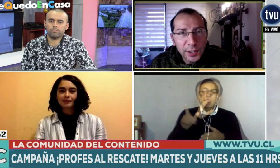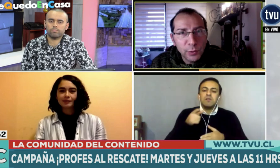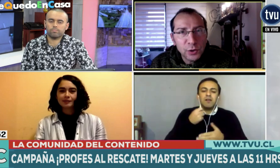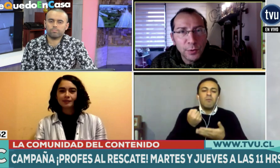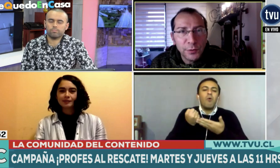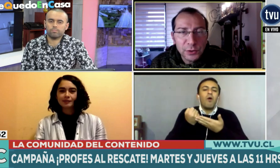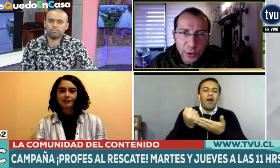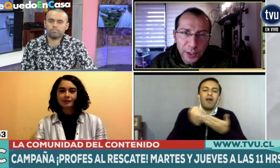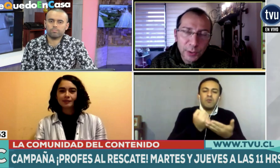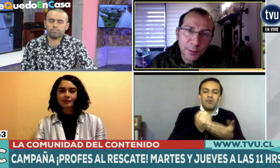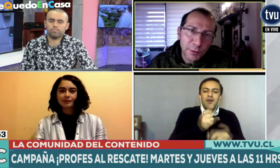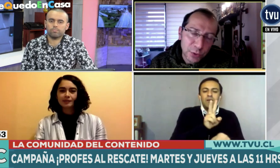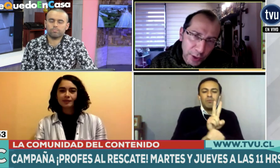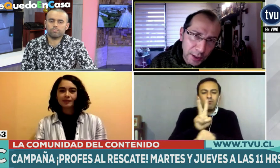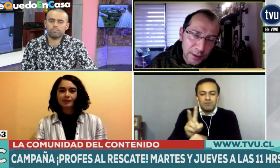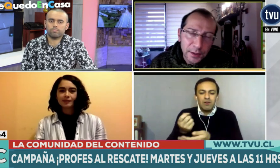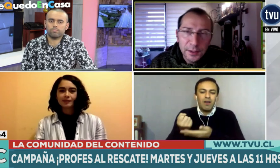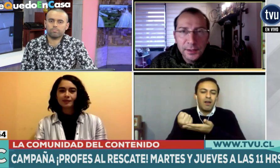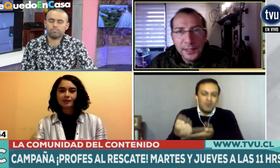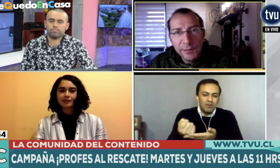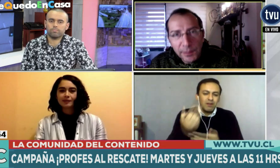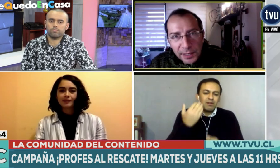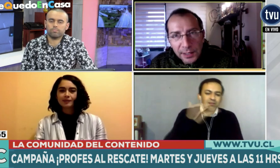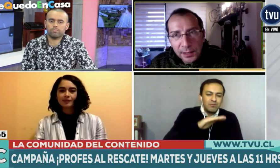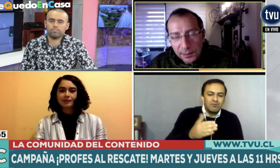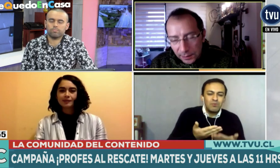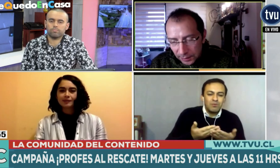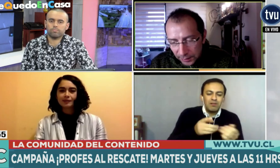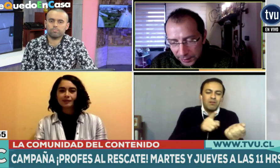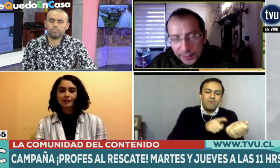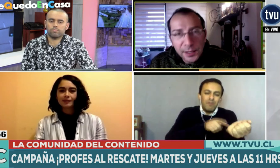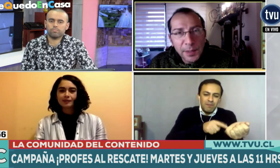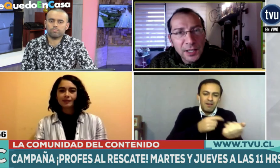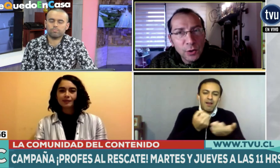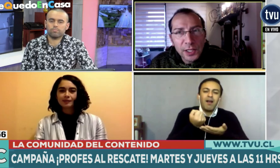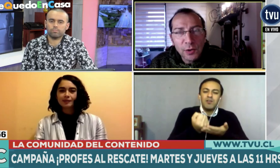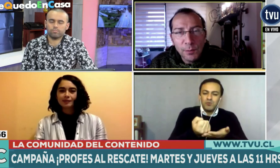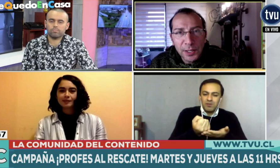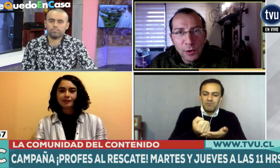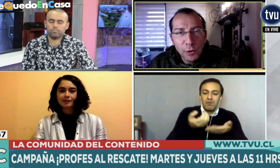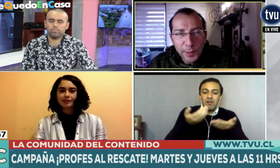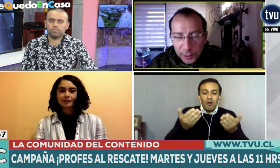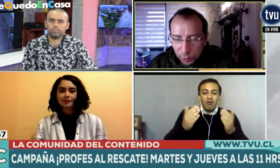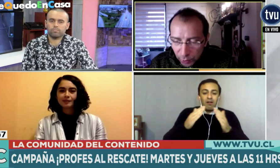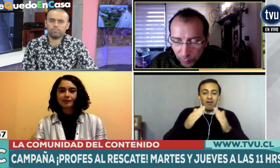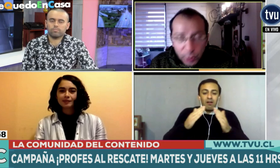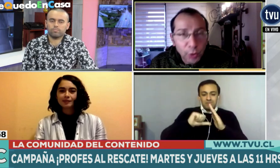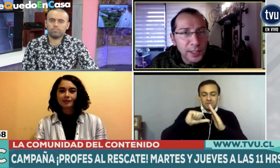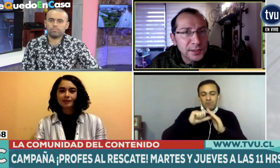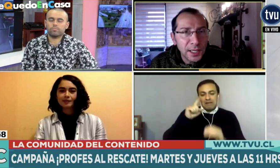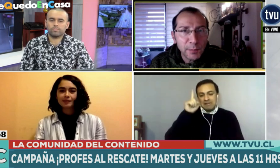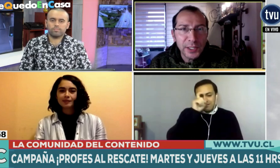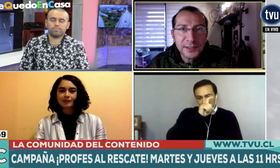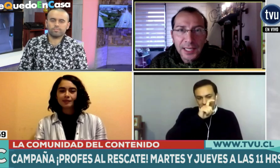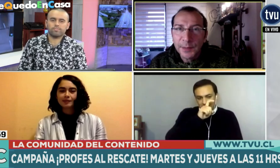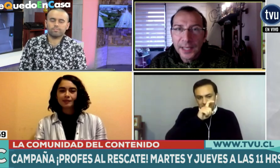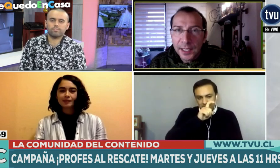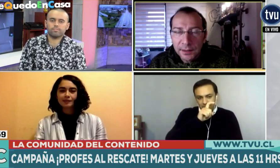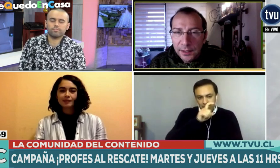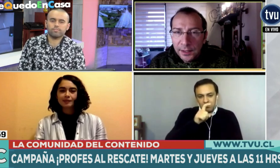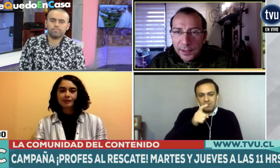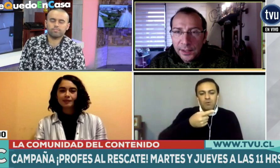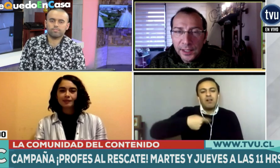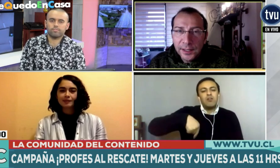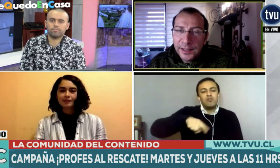de nuestros profesores, de nuestras profesoras, de la familia, en este periodo que es complejo para todos. Es un poco lo que decía, es ponerse a